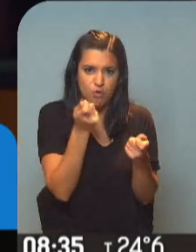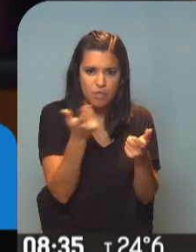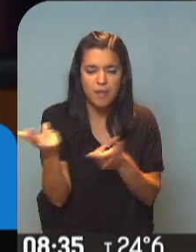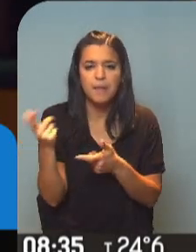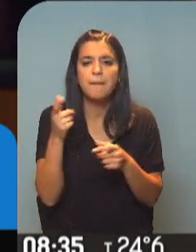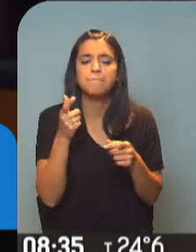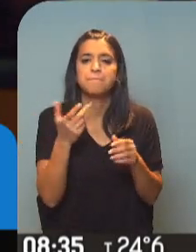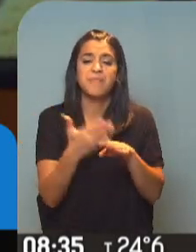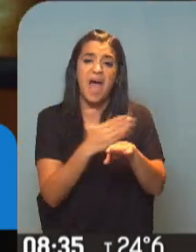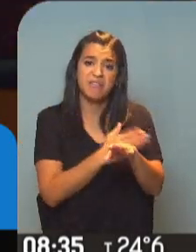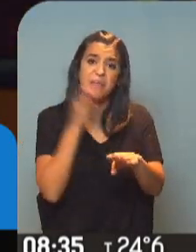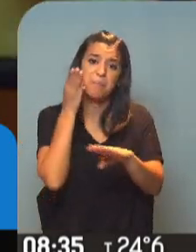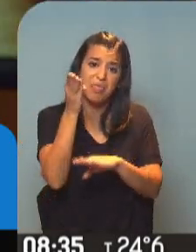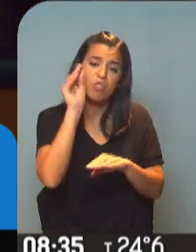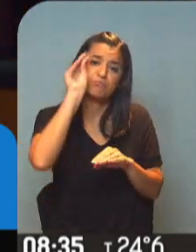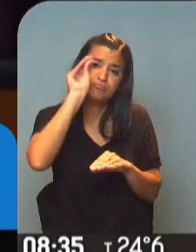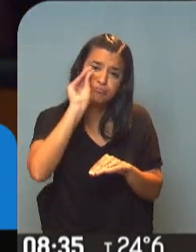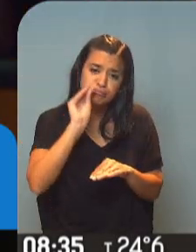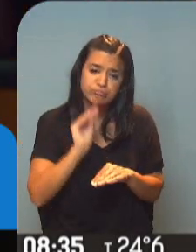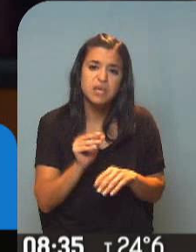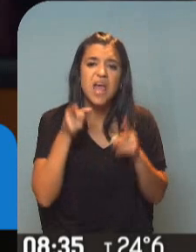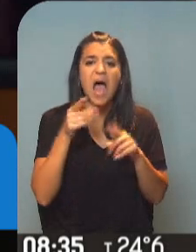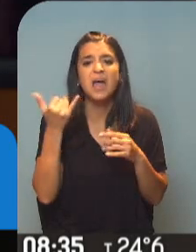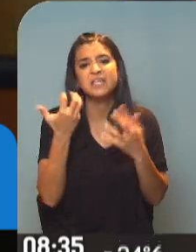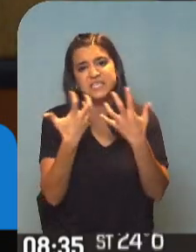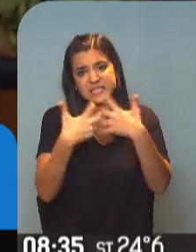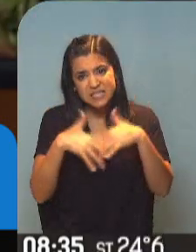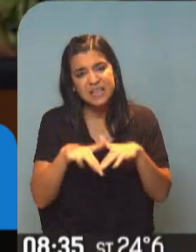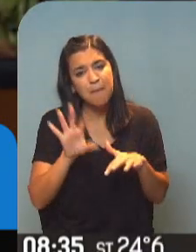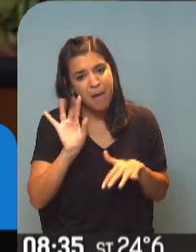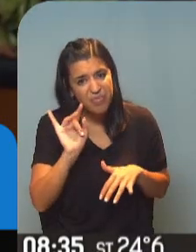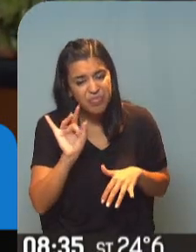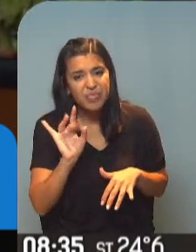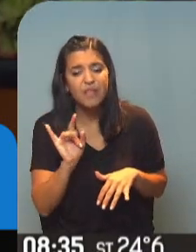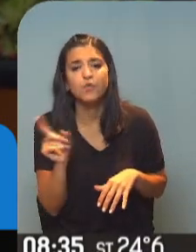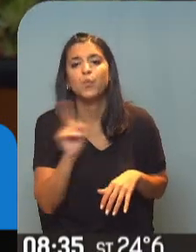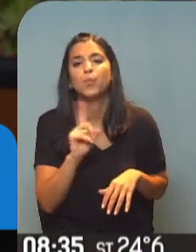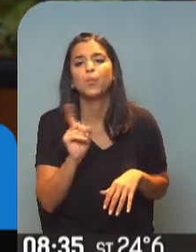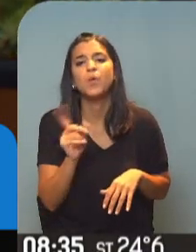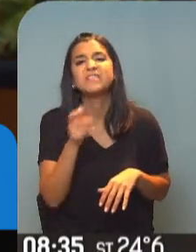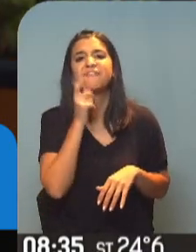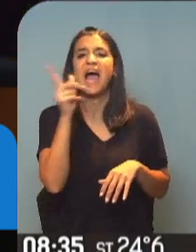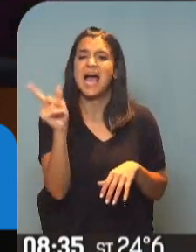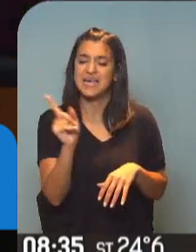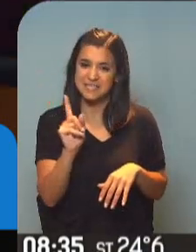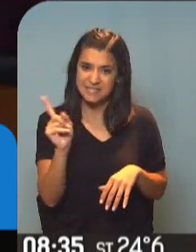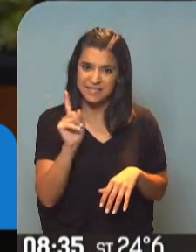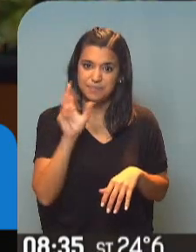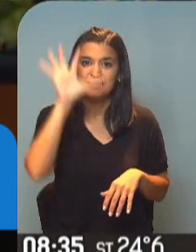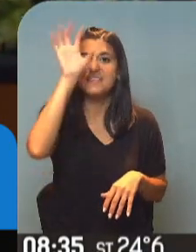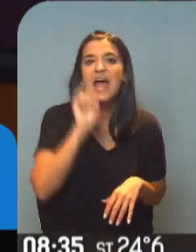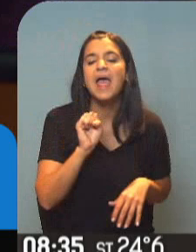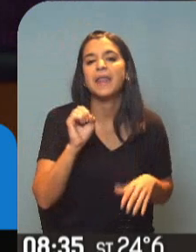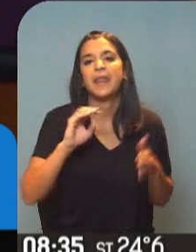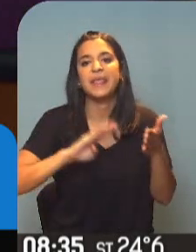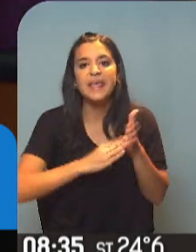pedidos se hacen por anticipación y por supuesto de un sistema bastante complejo porque no es realmente simple traer queso de